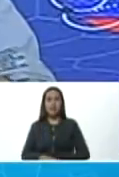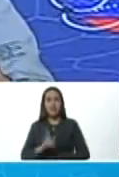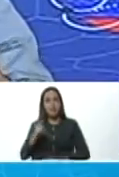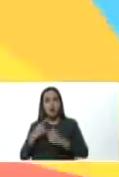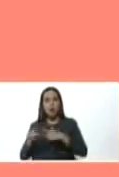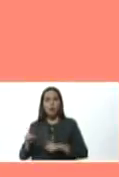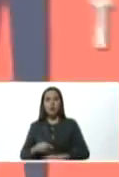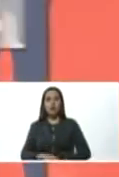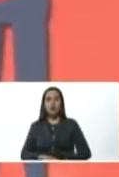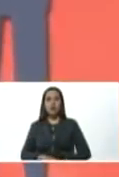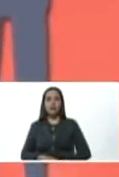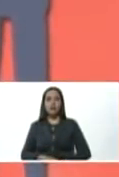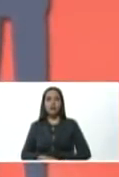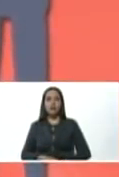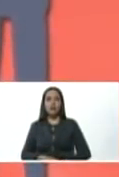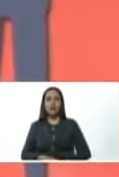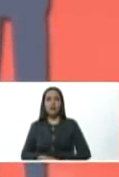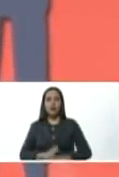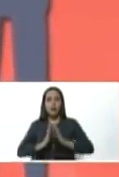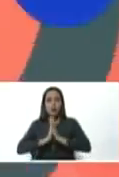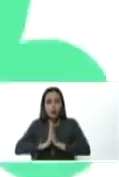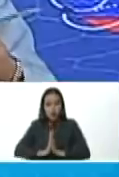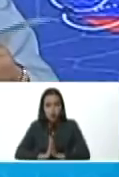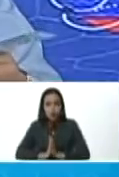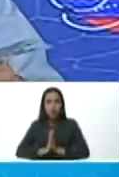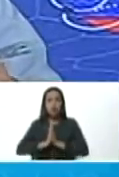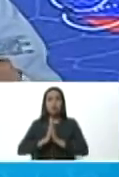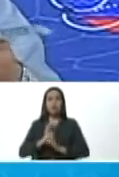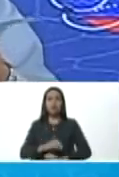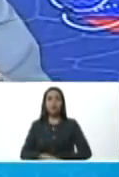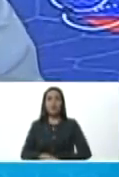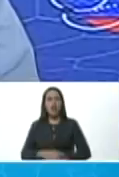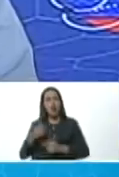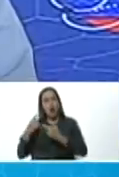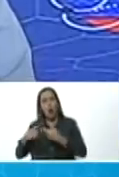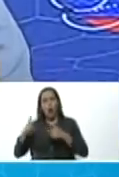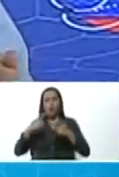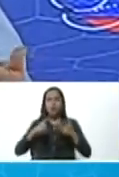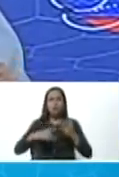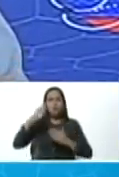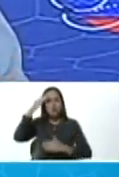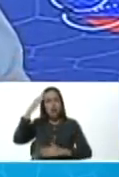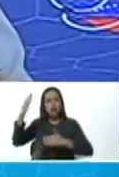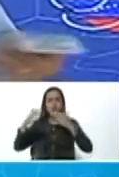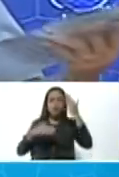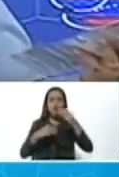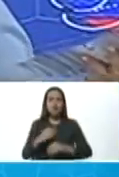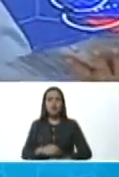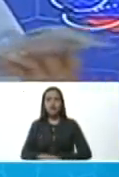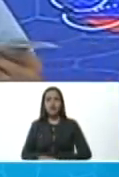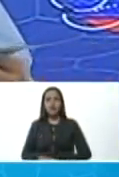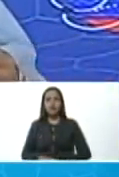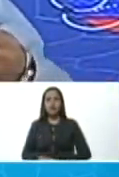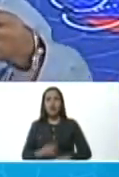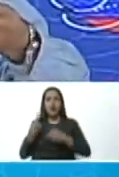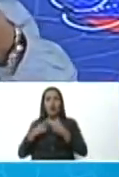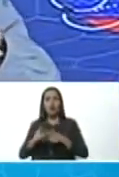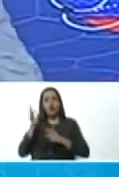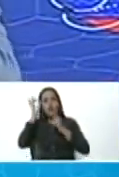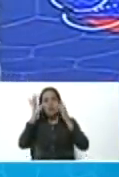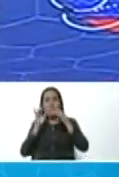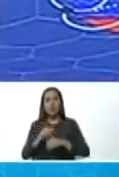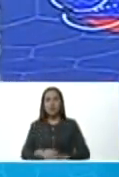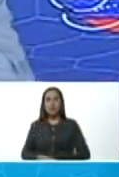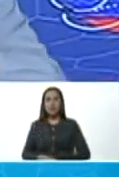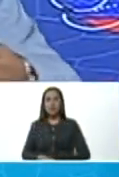tailandés o hindú. Hay otros saludos también. El saludo que Scaloni inventó, el saludo del